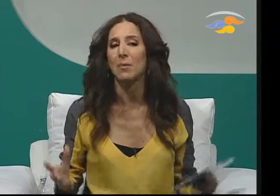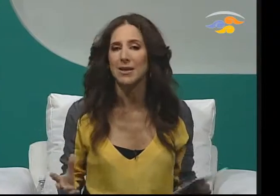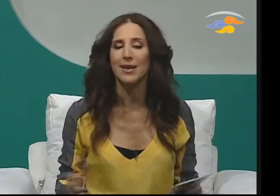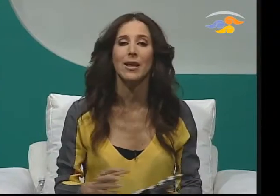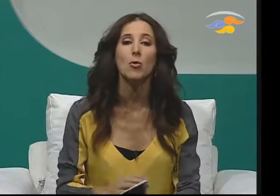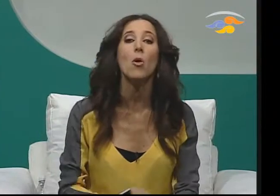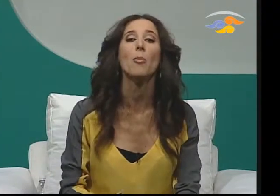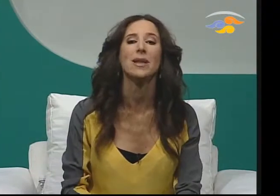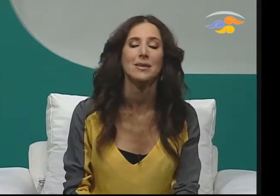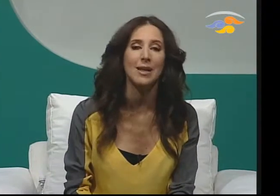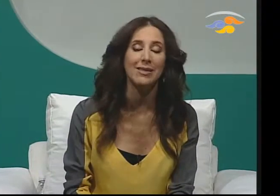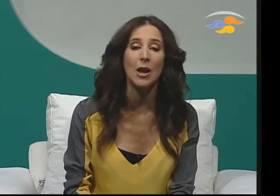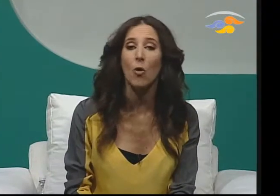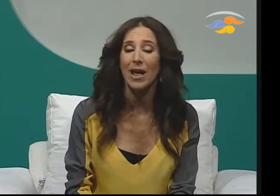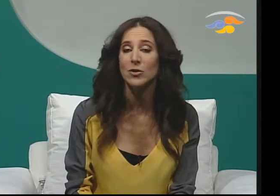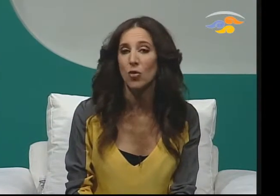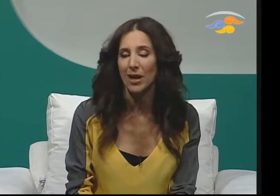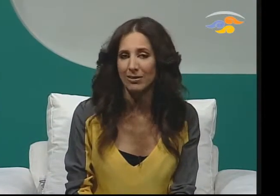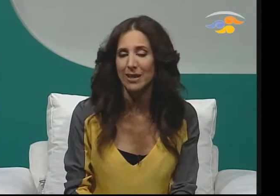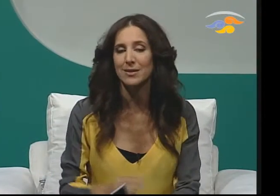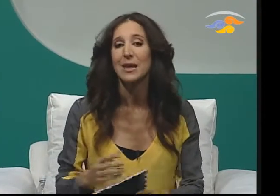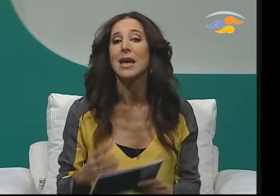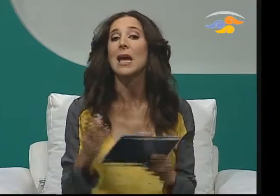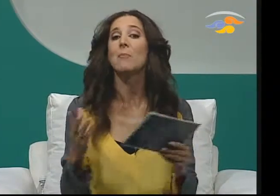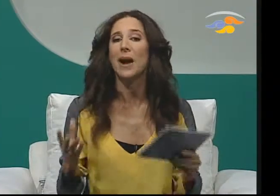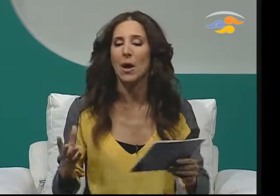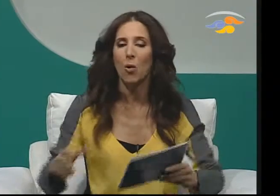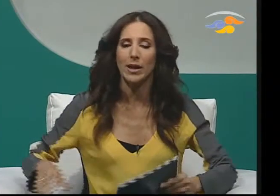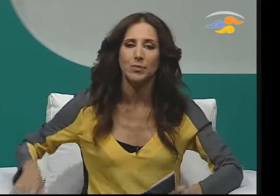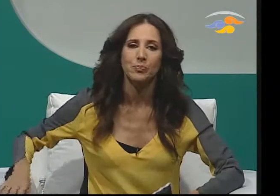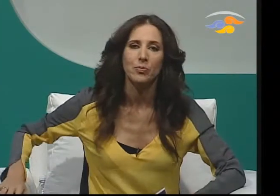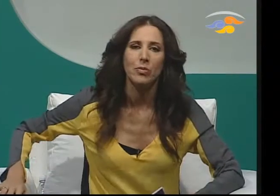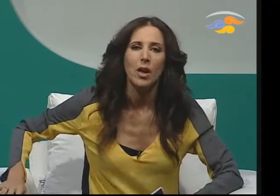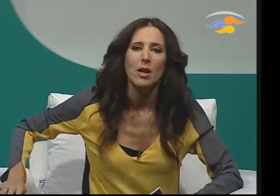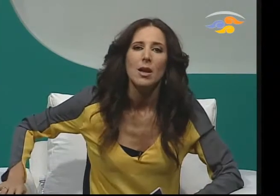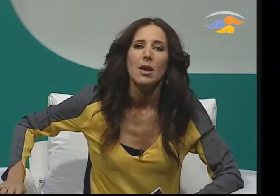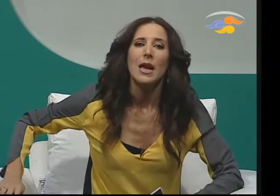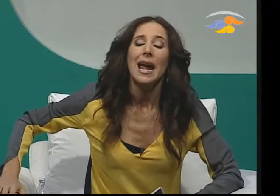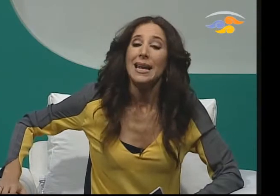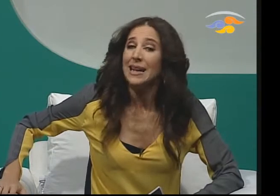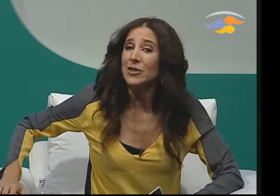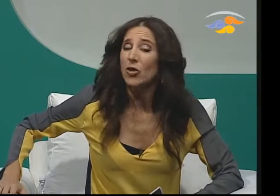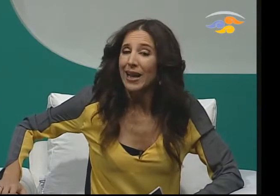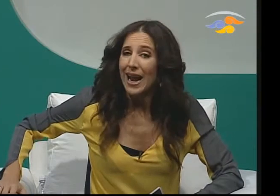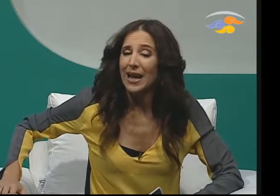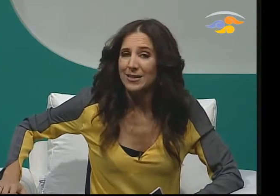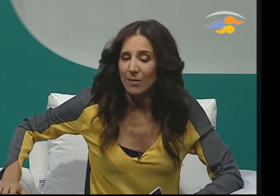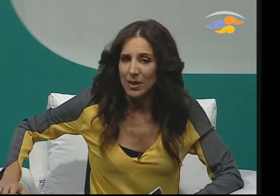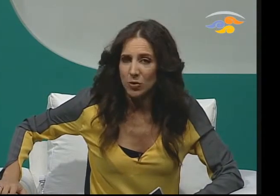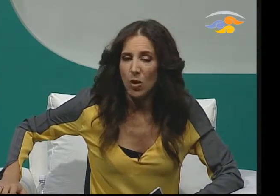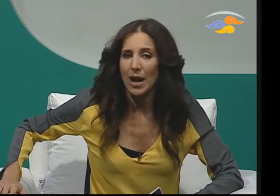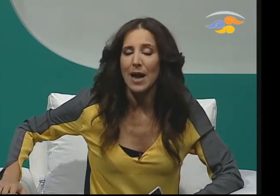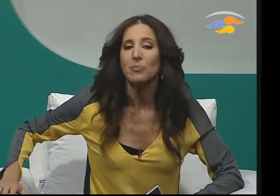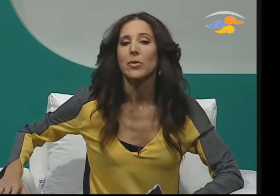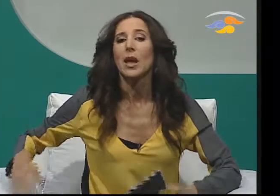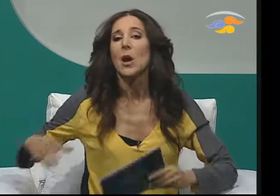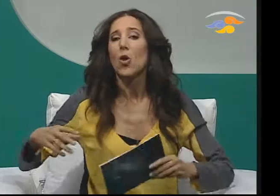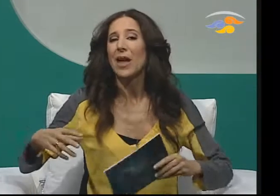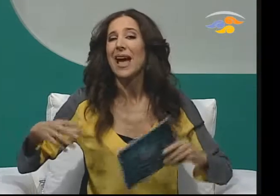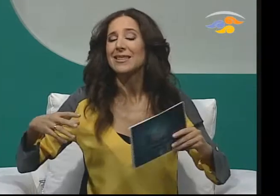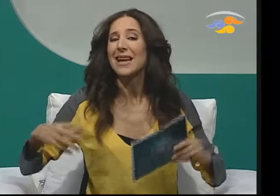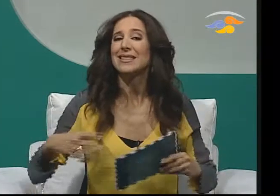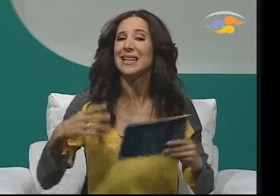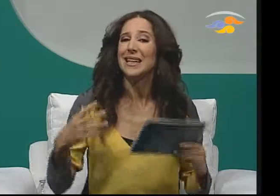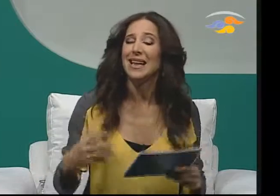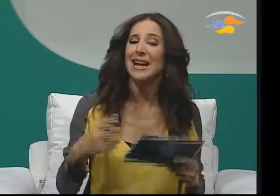de cabeza del nuevo presidente Horacio Cartés en Paraguay. El ingreso de Caracas a Venezuela lo